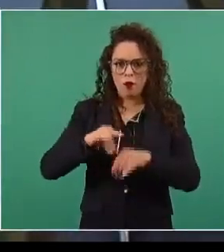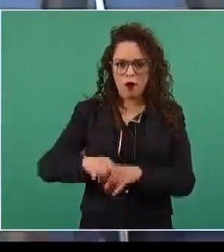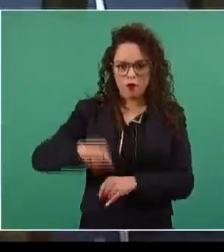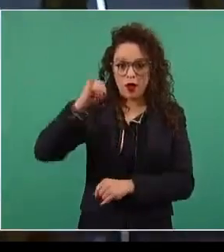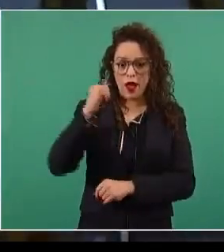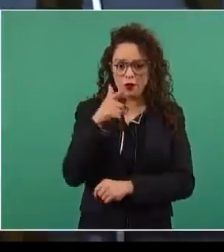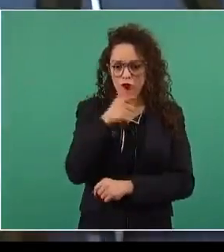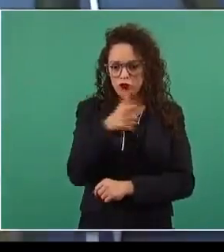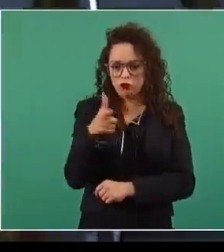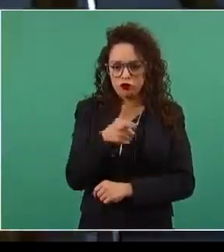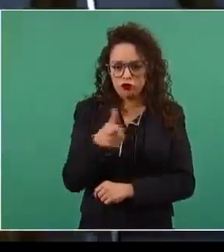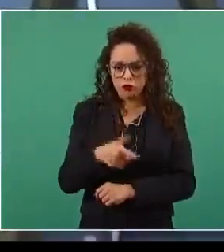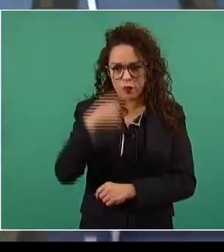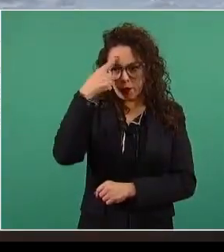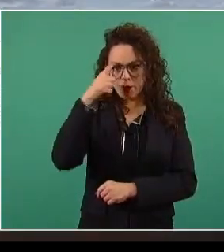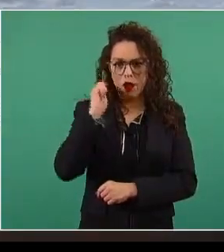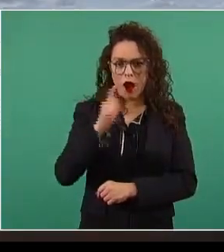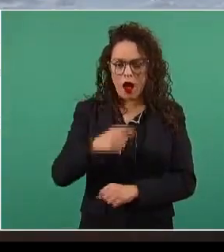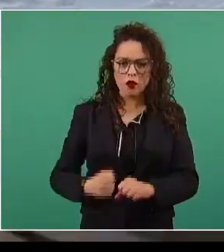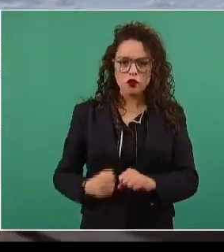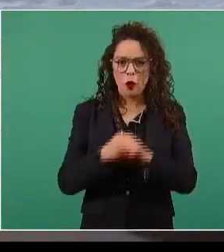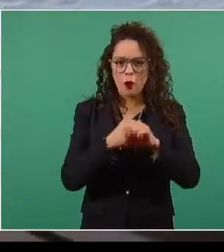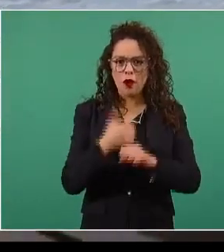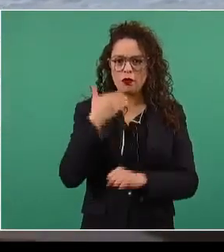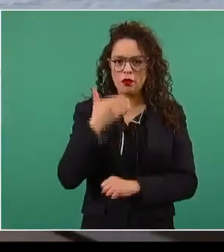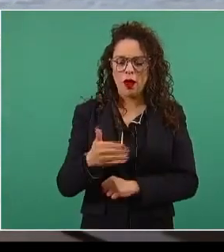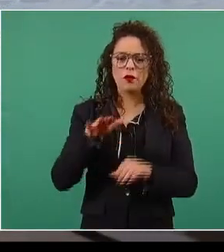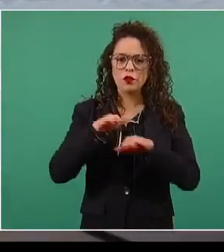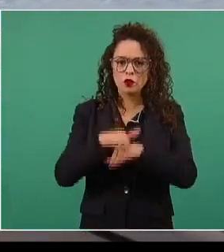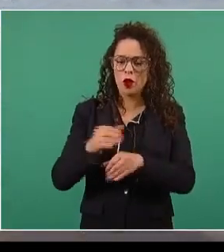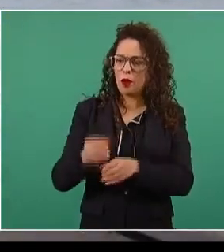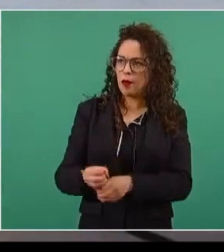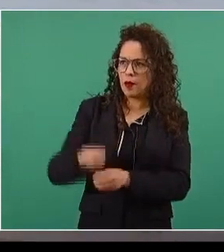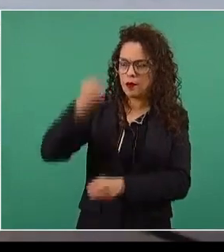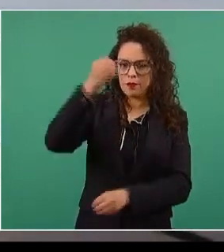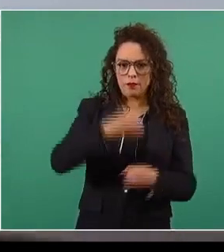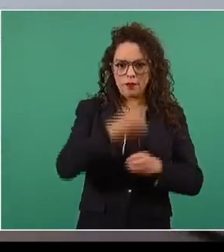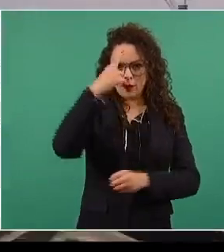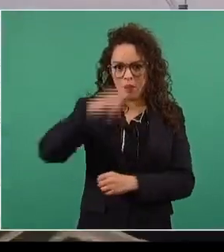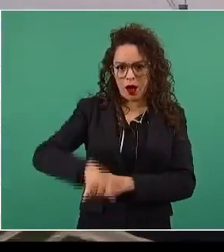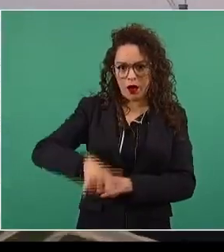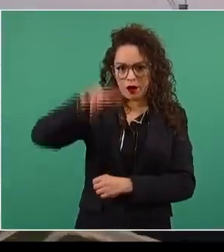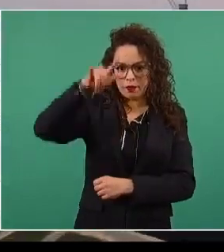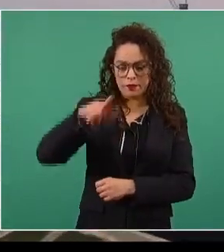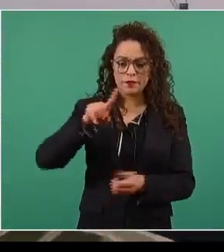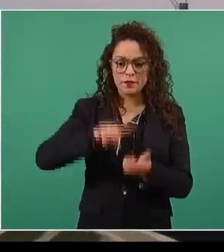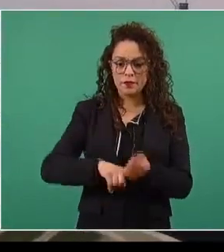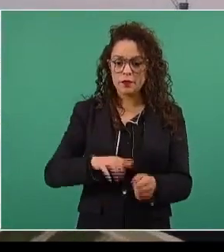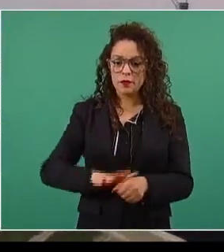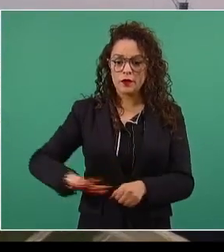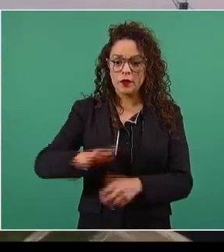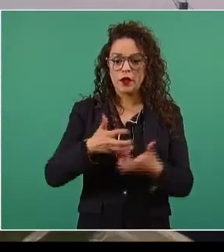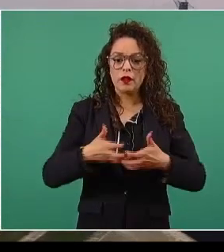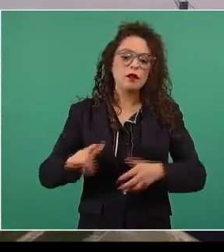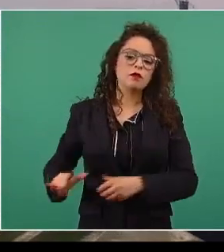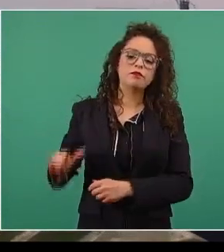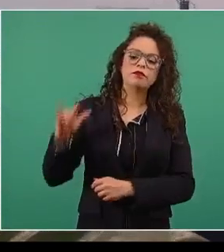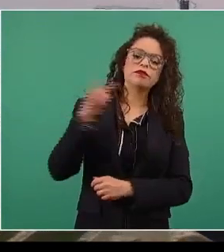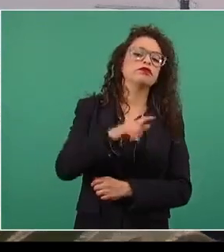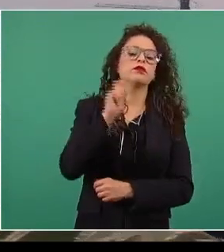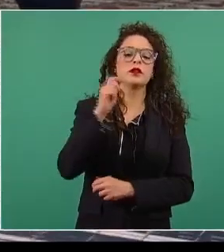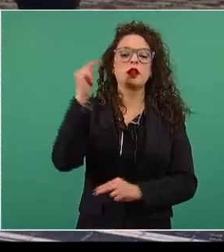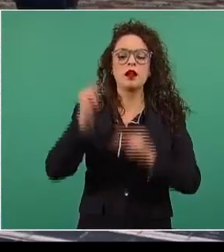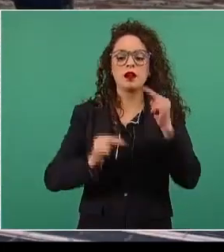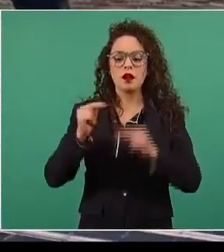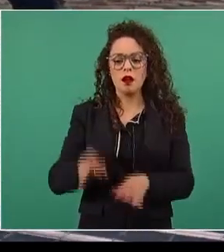los soportes principales de los rieles. En el estacionamiento y terminal intermodal de transporte terrestre, se efectúa la nivelación firme